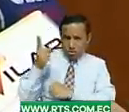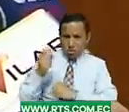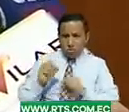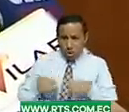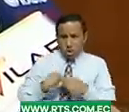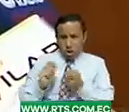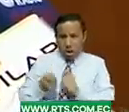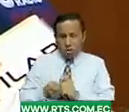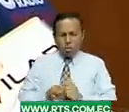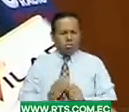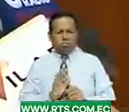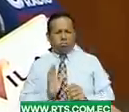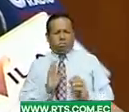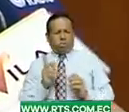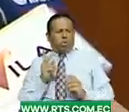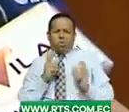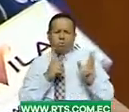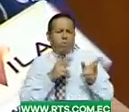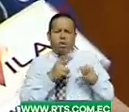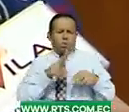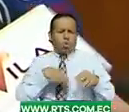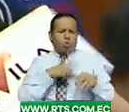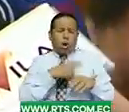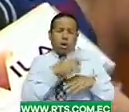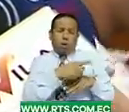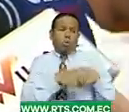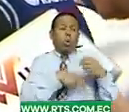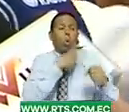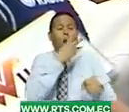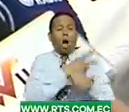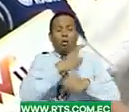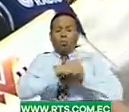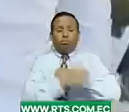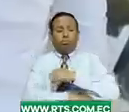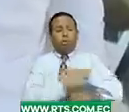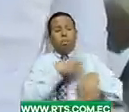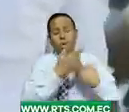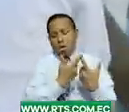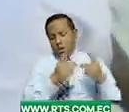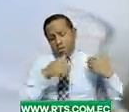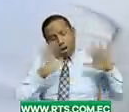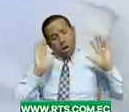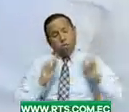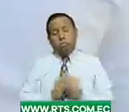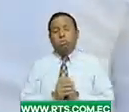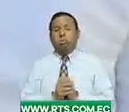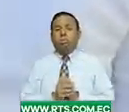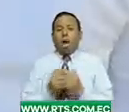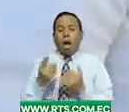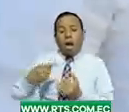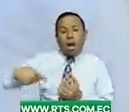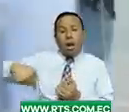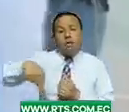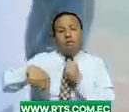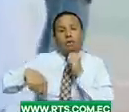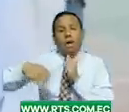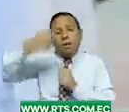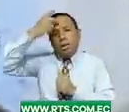políticos. Y aún no toman una decisión sobre Javier Hervás por la lista 33. Como